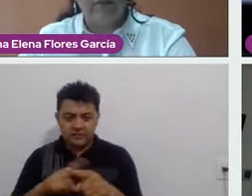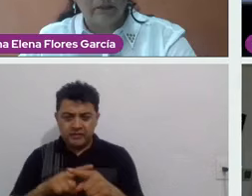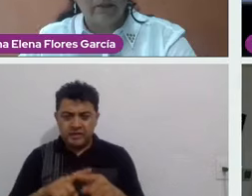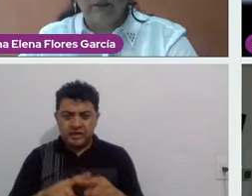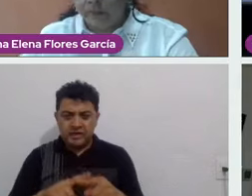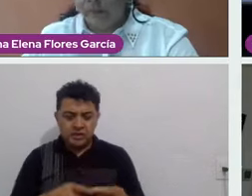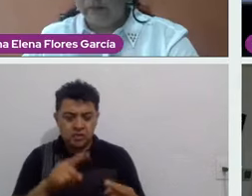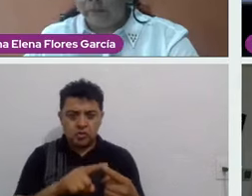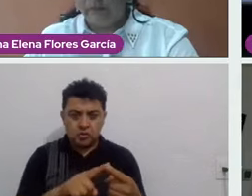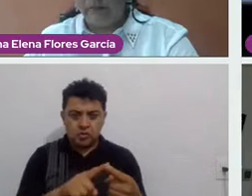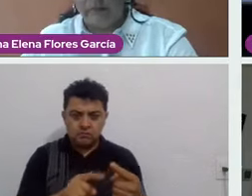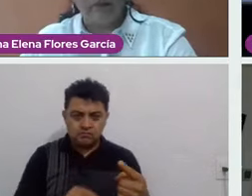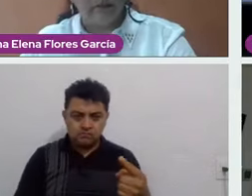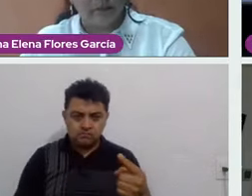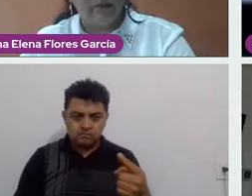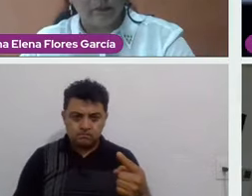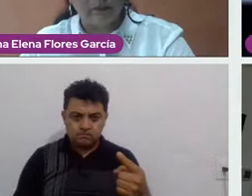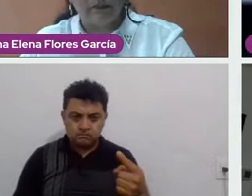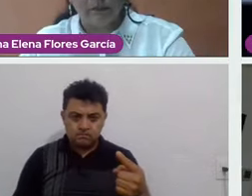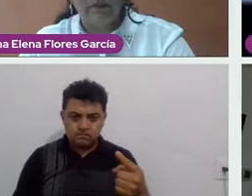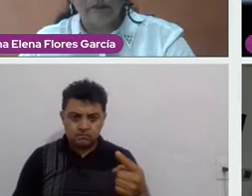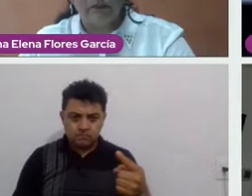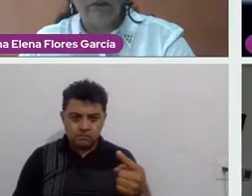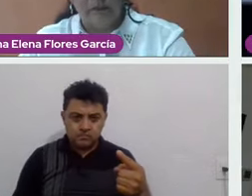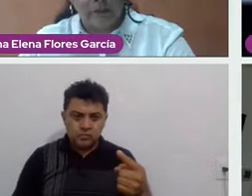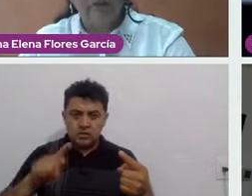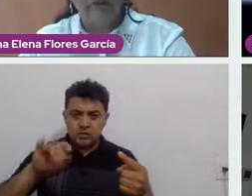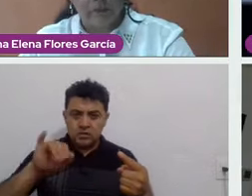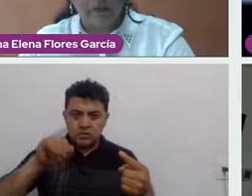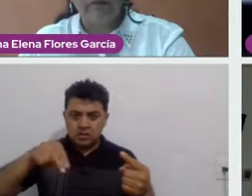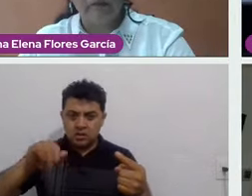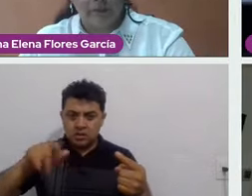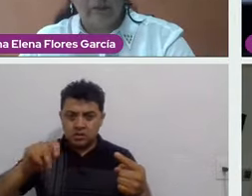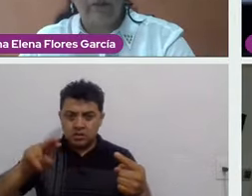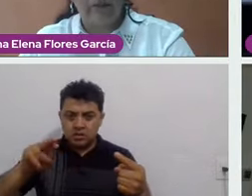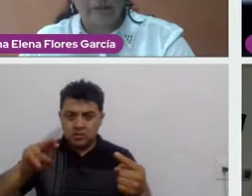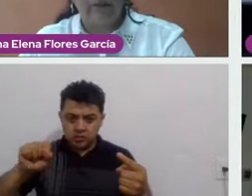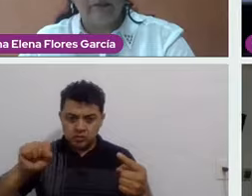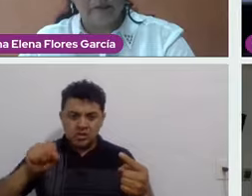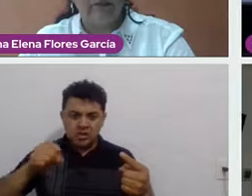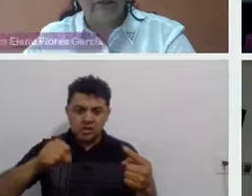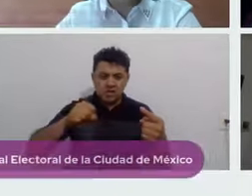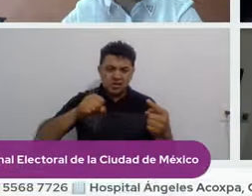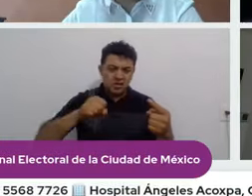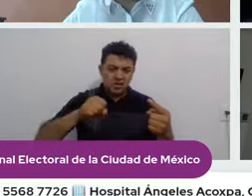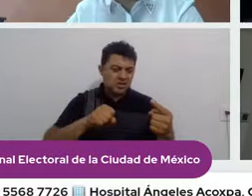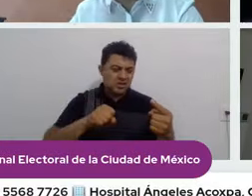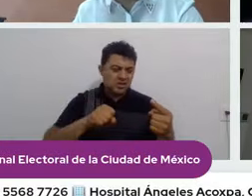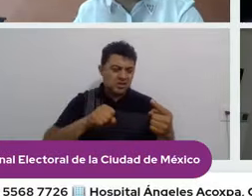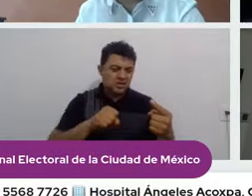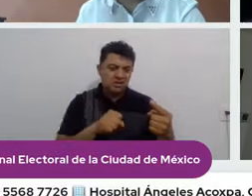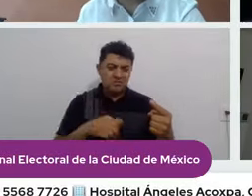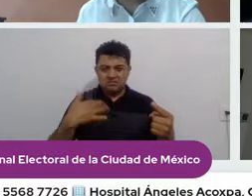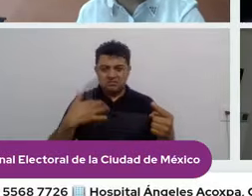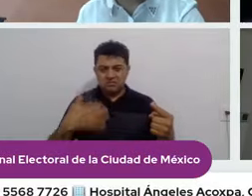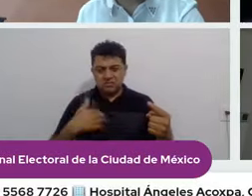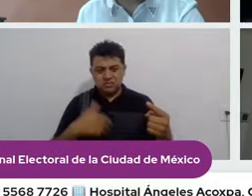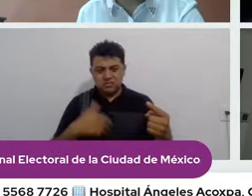¿sí? Pero si es un tinnitus de instauración súbita, que el día de hoy me levanté con un zumbido, con pérdida auditiva, puede